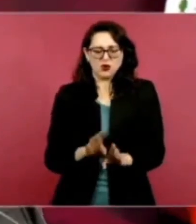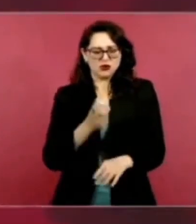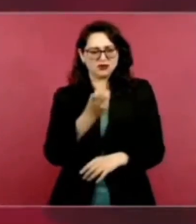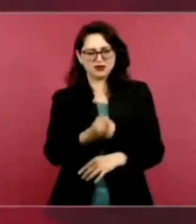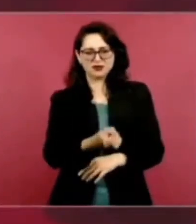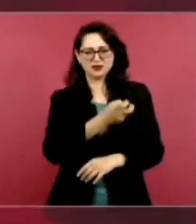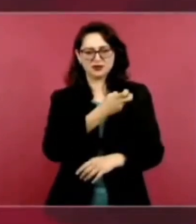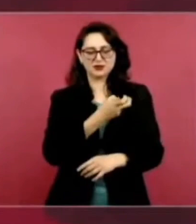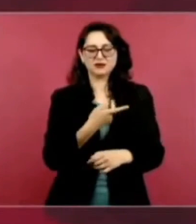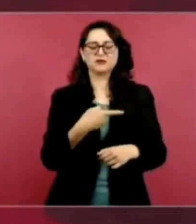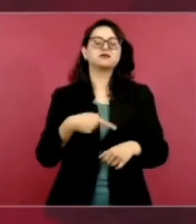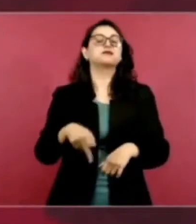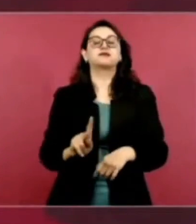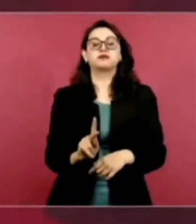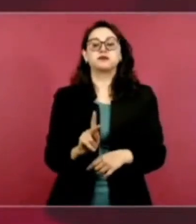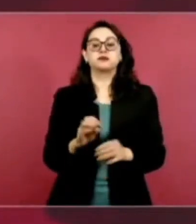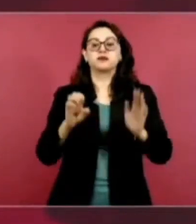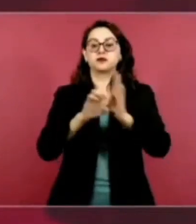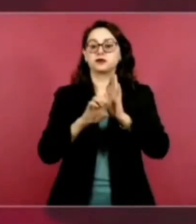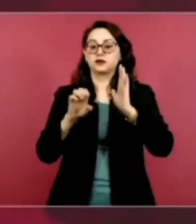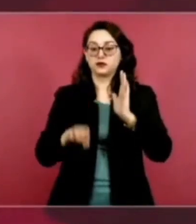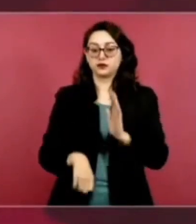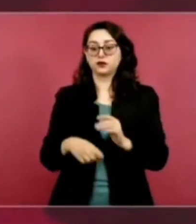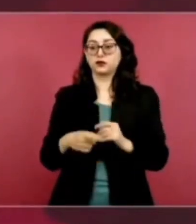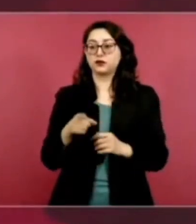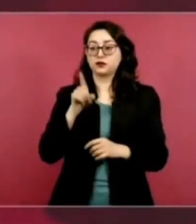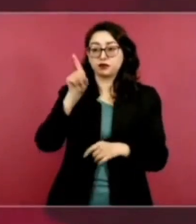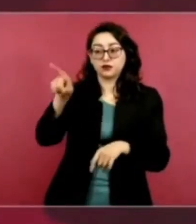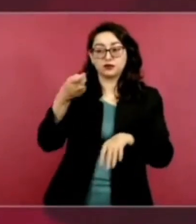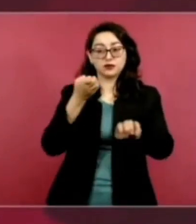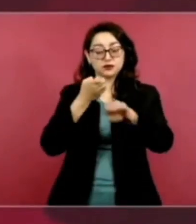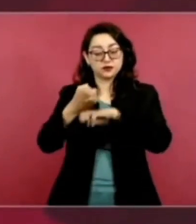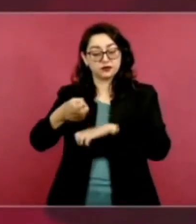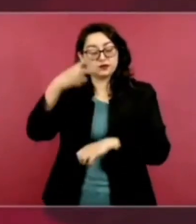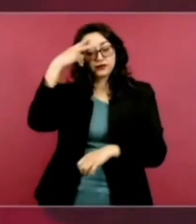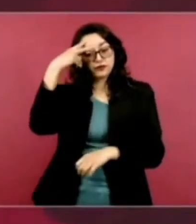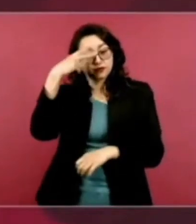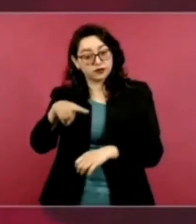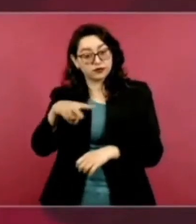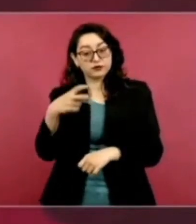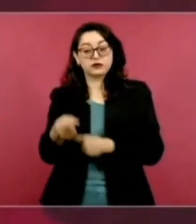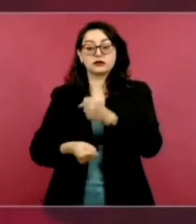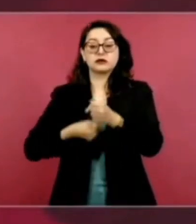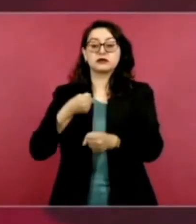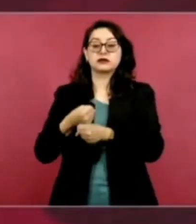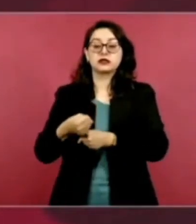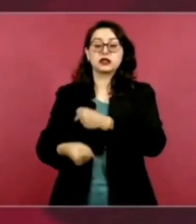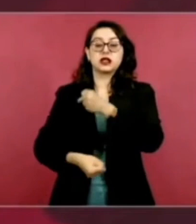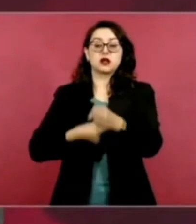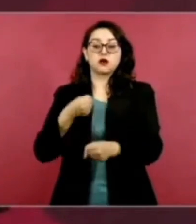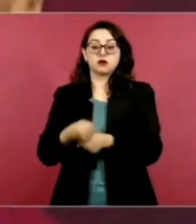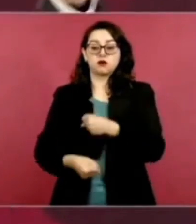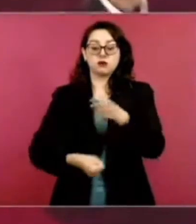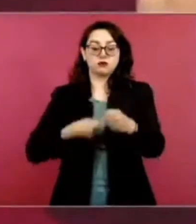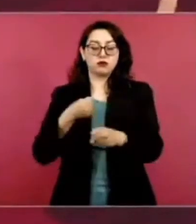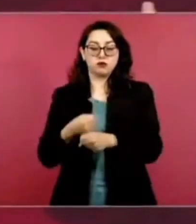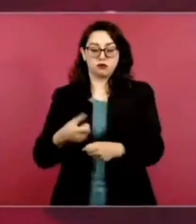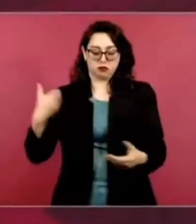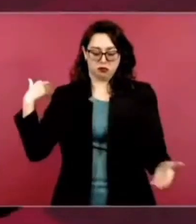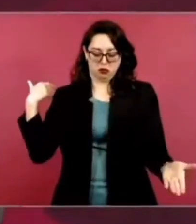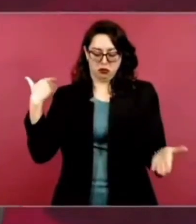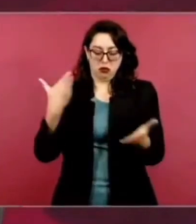Pero en el Estado de México, por ejemplo, desde hace mucho tiempo, no sé qué van a